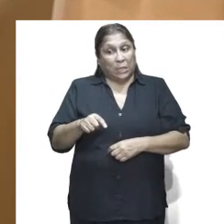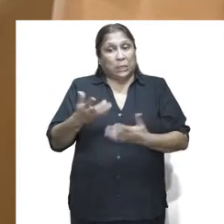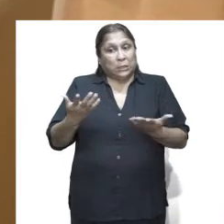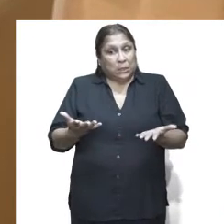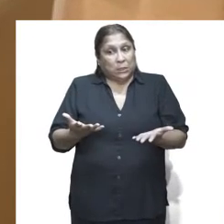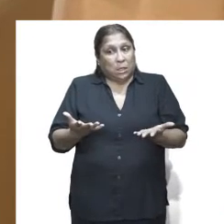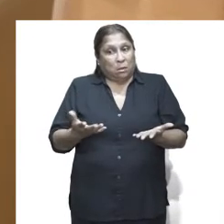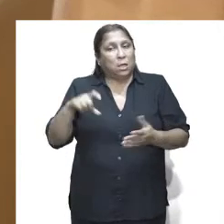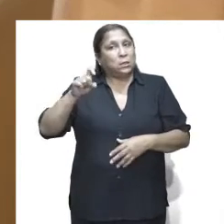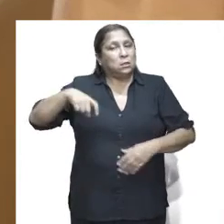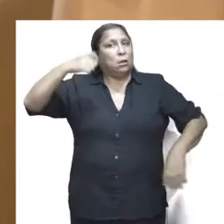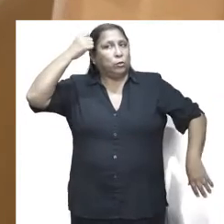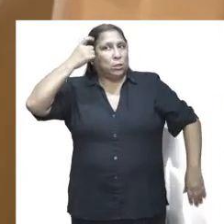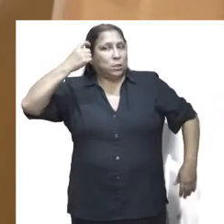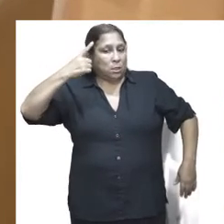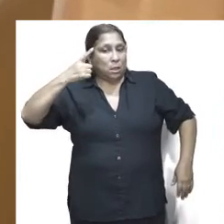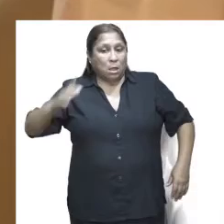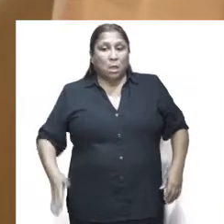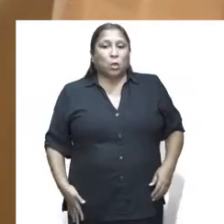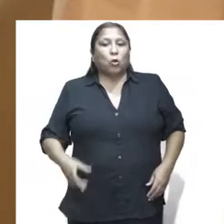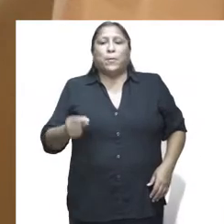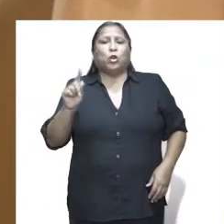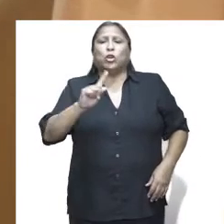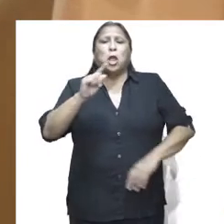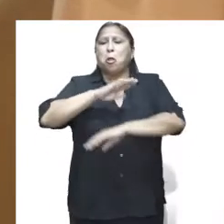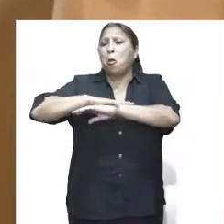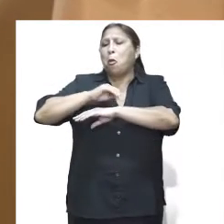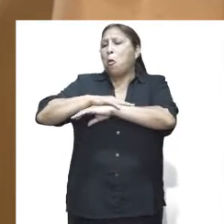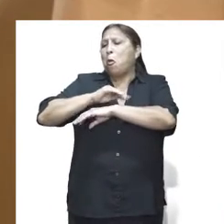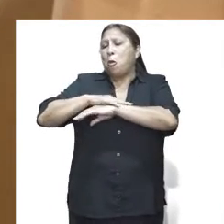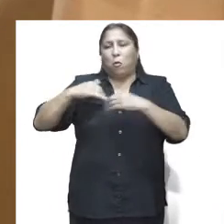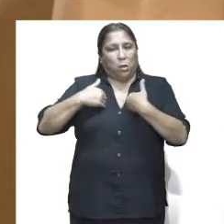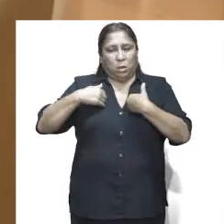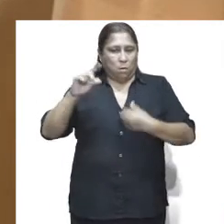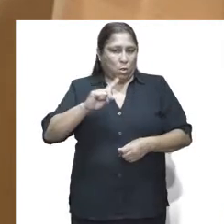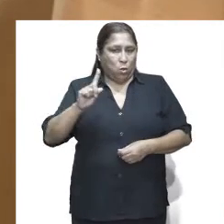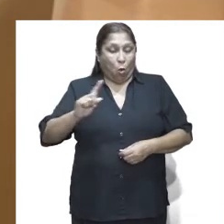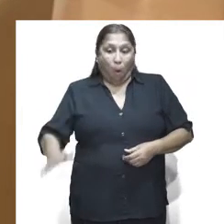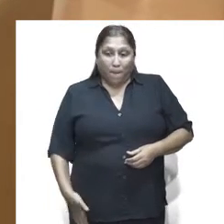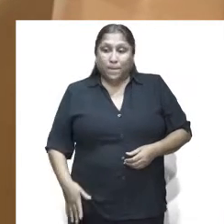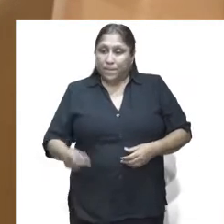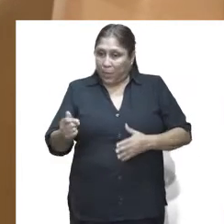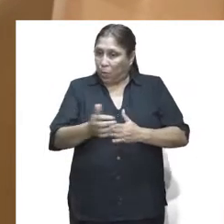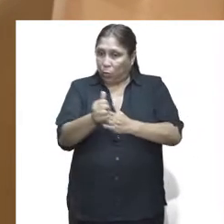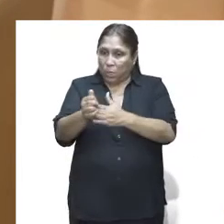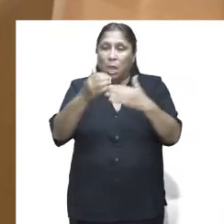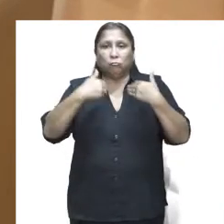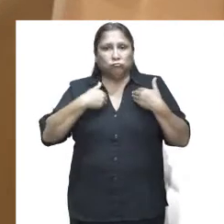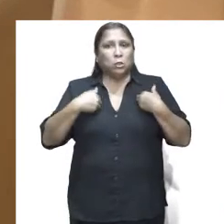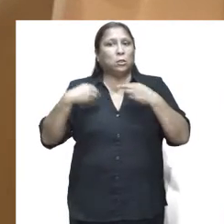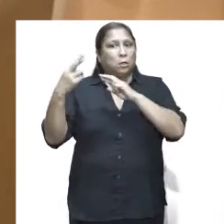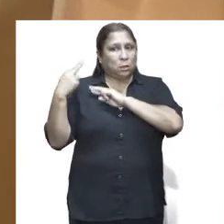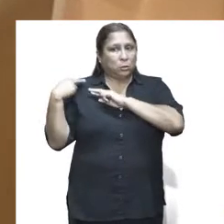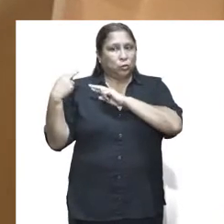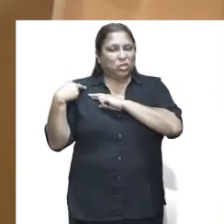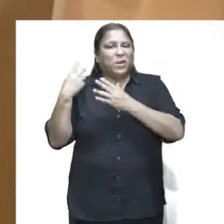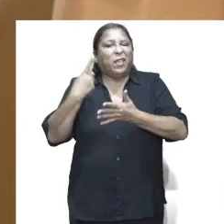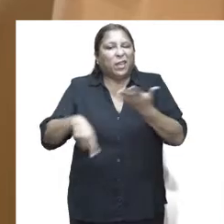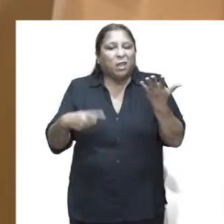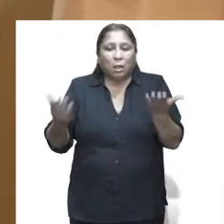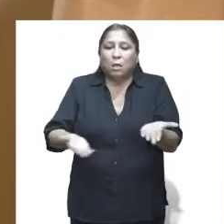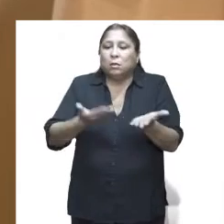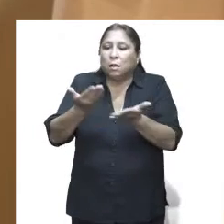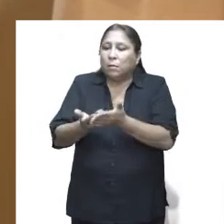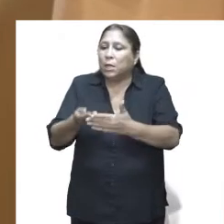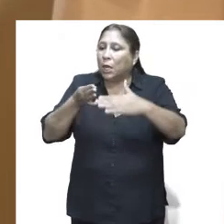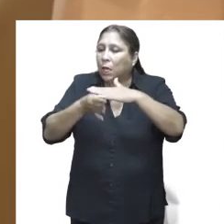de entenderse que un perro guía no es una mascota, ¿no? Un perro guía cumple esta labor de brindar la